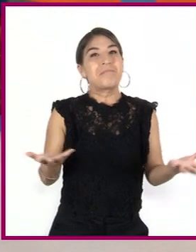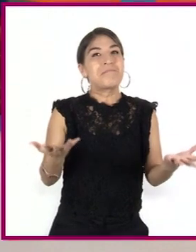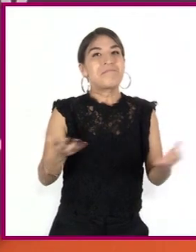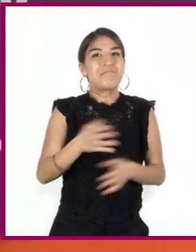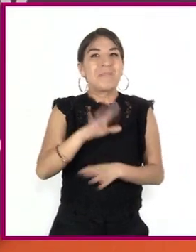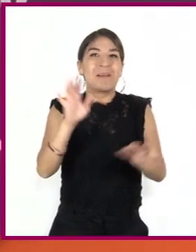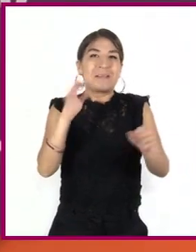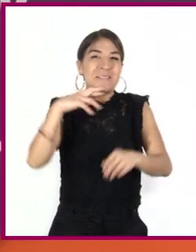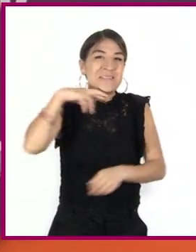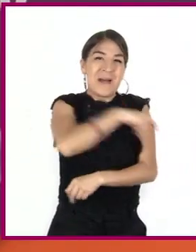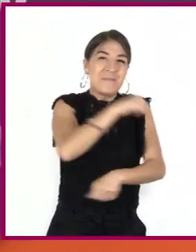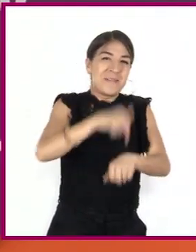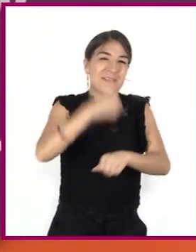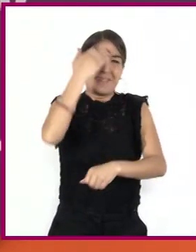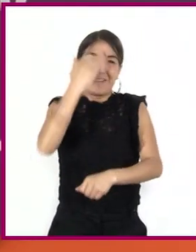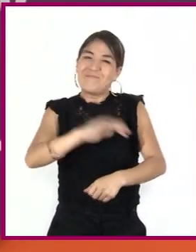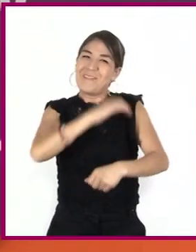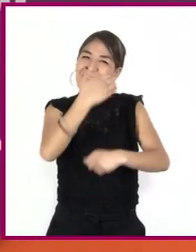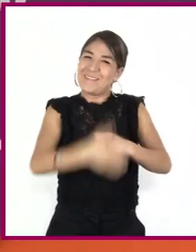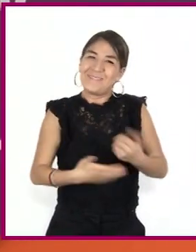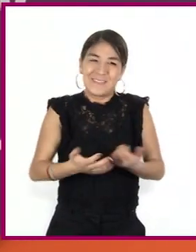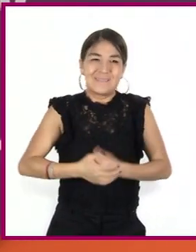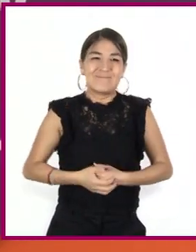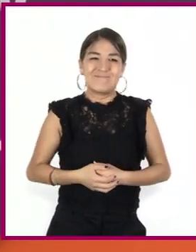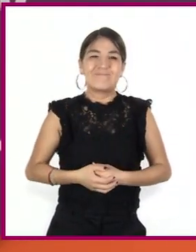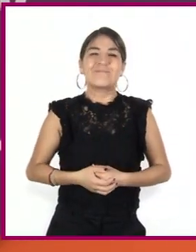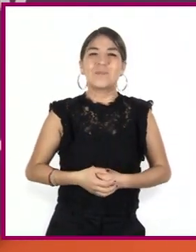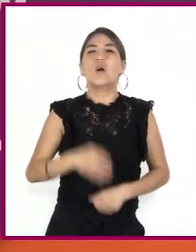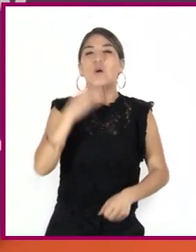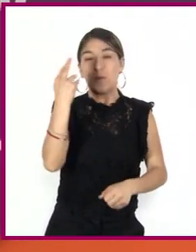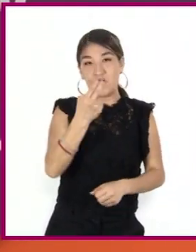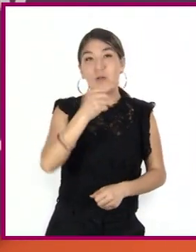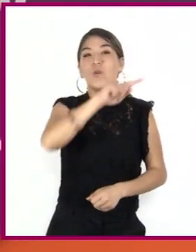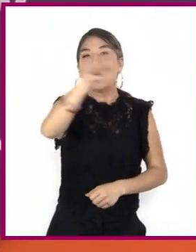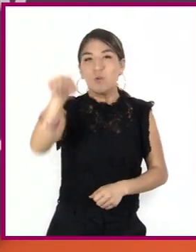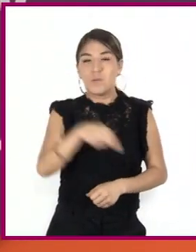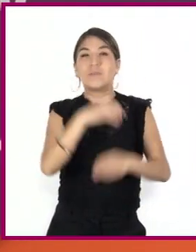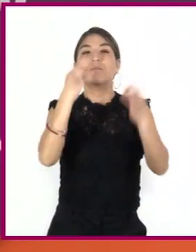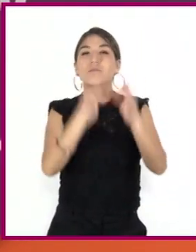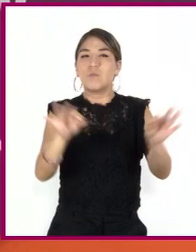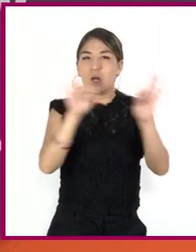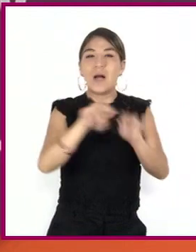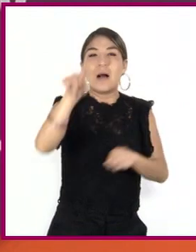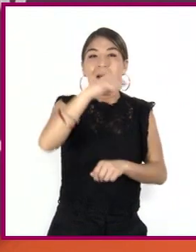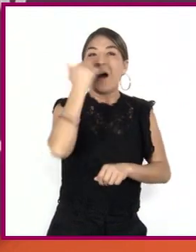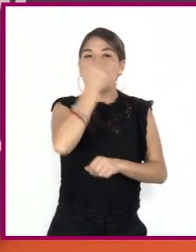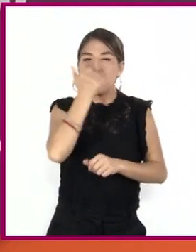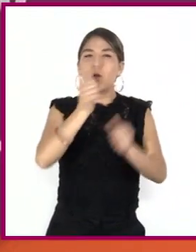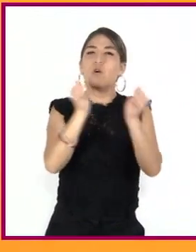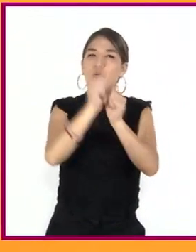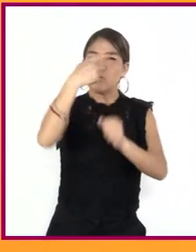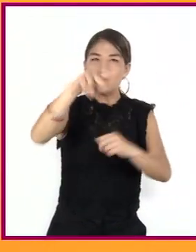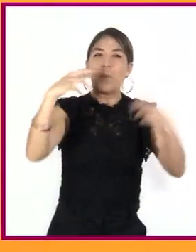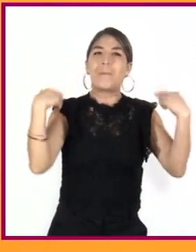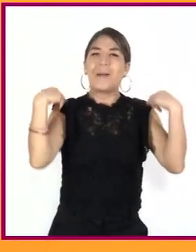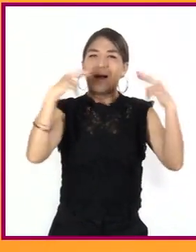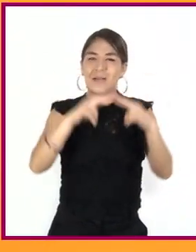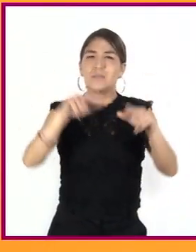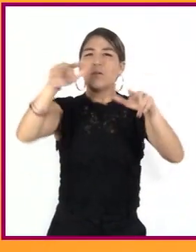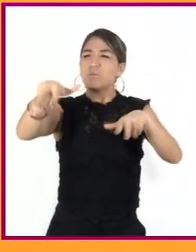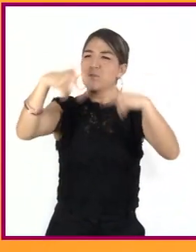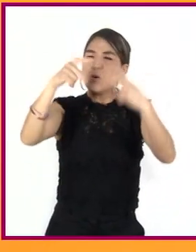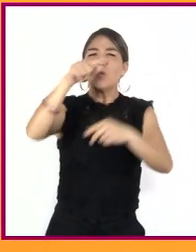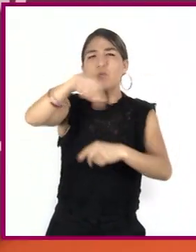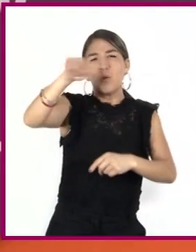había dado. Es importante que ustedes, alumnas y alumnos, junto a su maestra o maestro de tecnología,